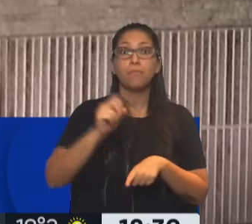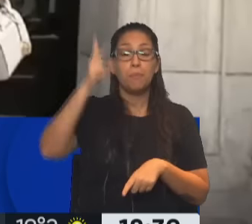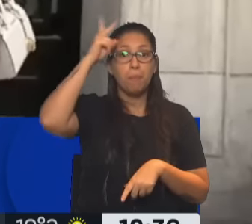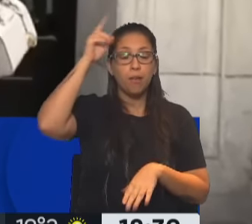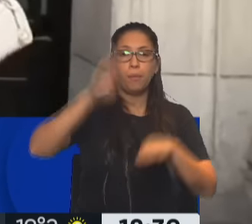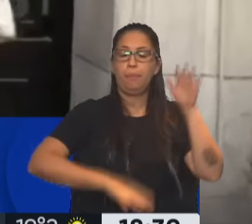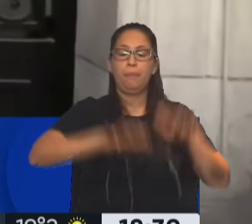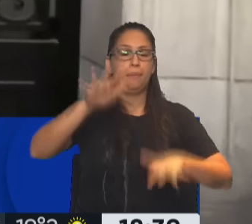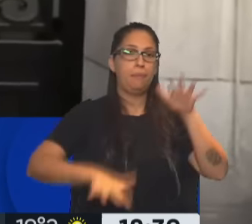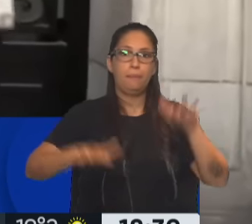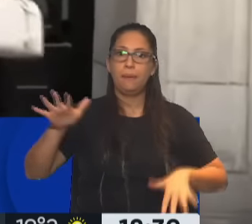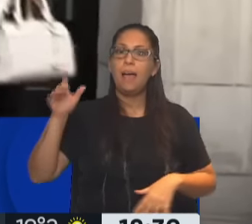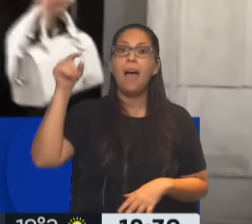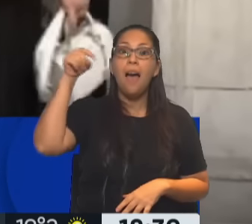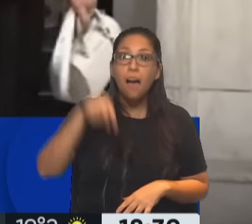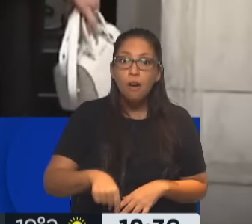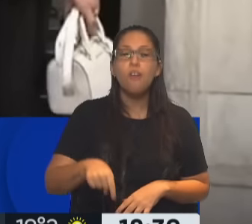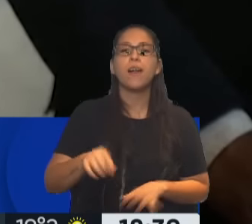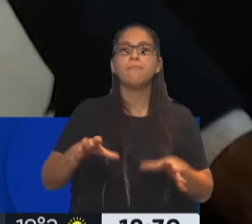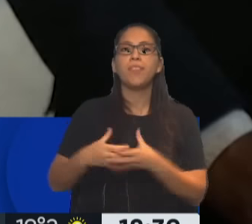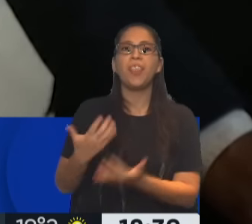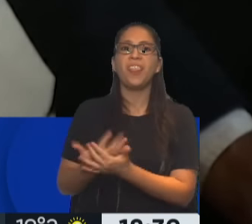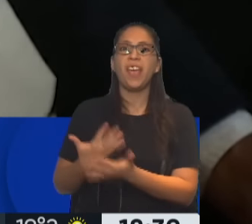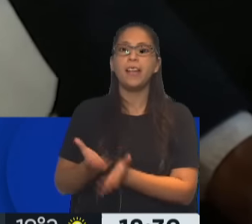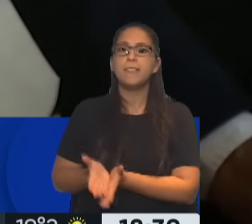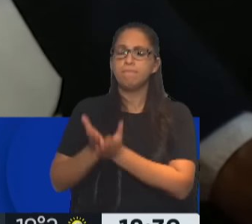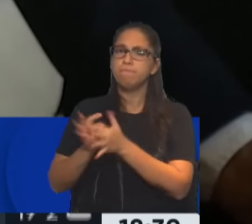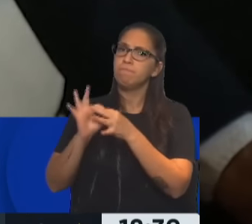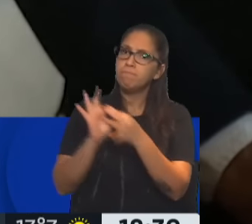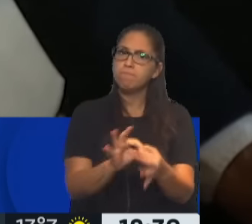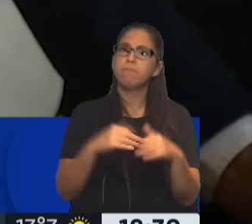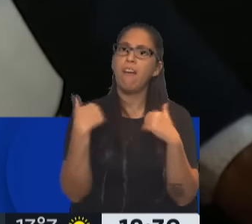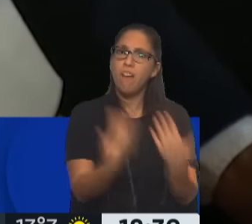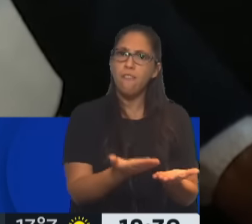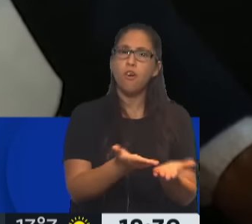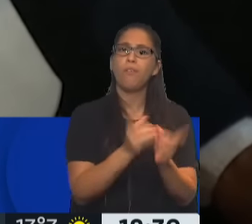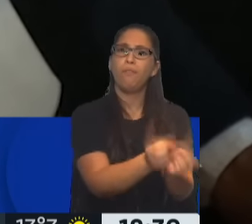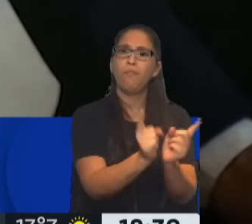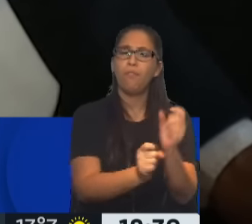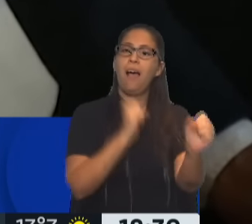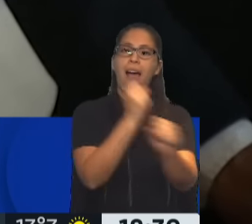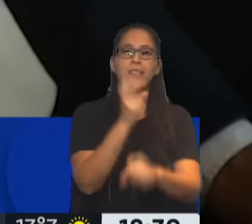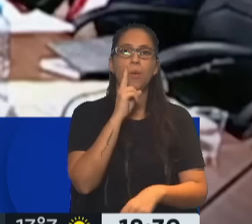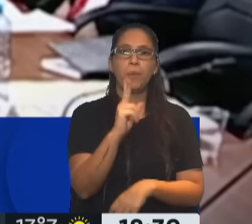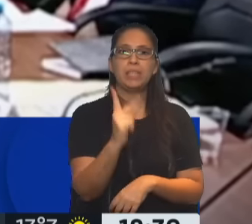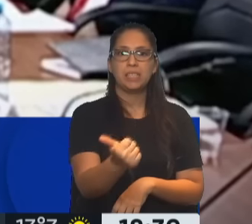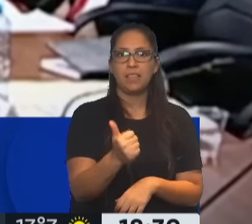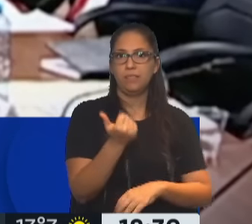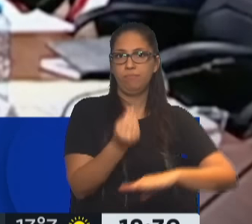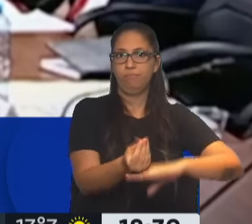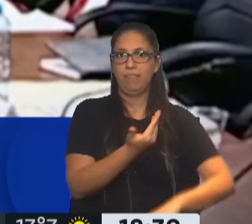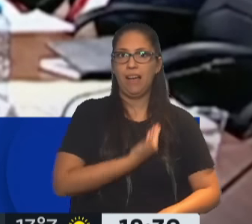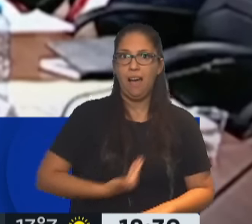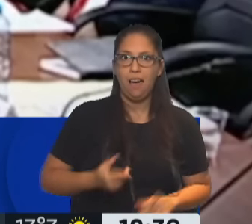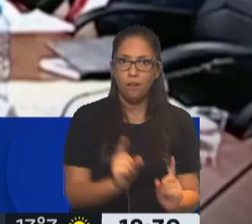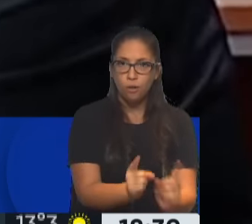lustro. Pero esta vez, las fuerzas de derecha parecen apostar a la continuidad de Dina Boluarte y sostenerla hasta 2026. Aunque más allá